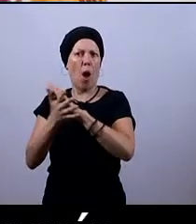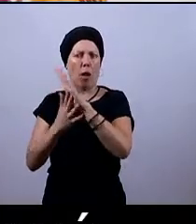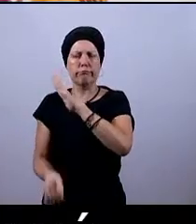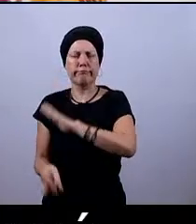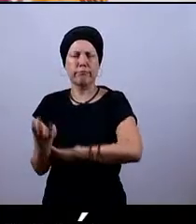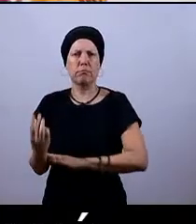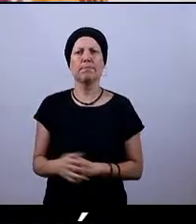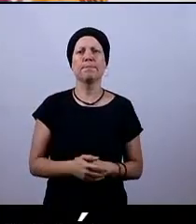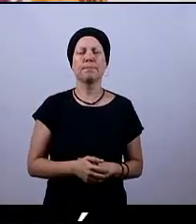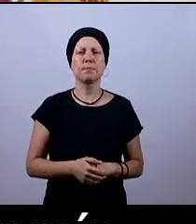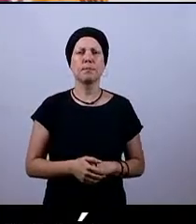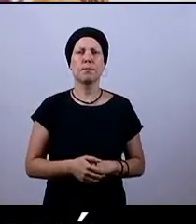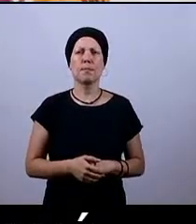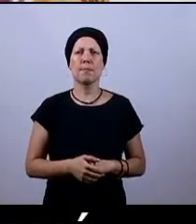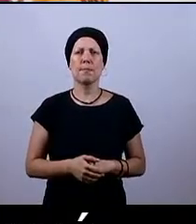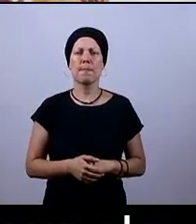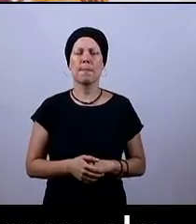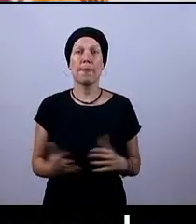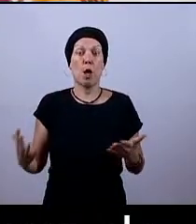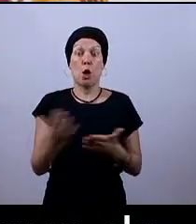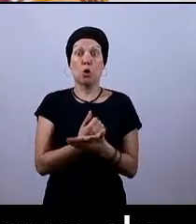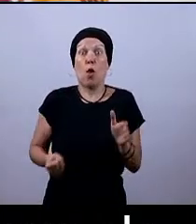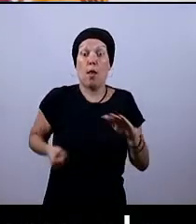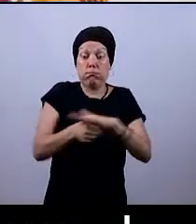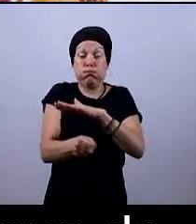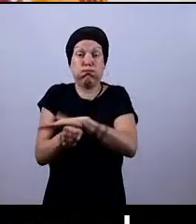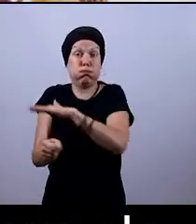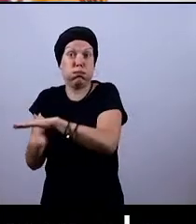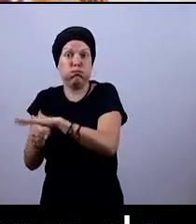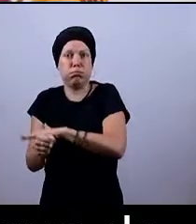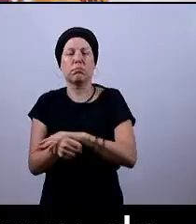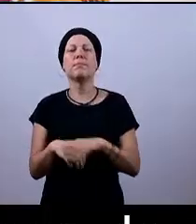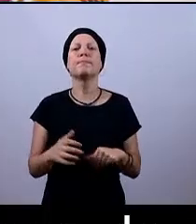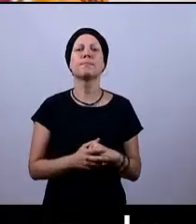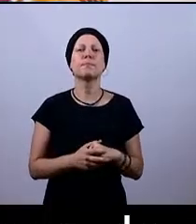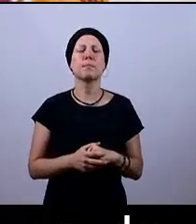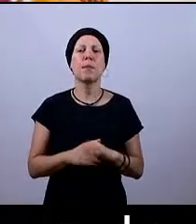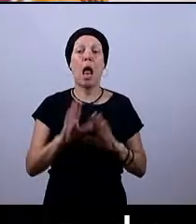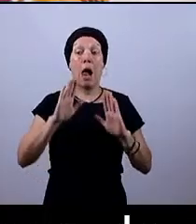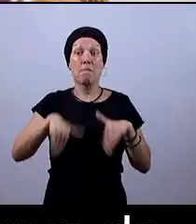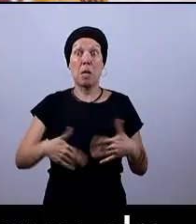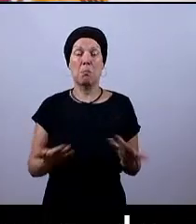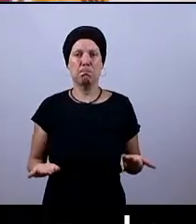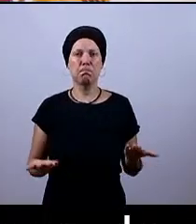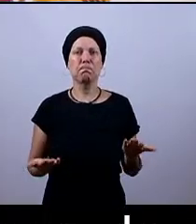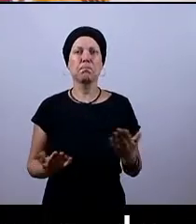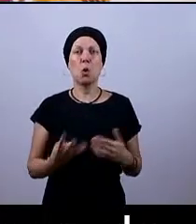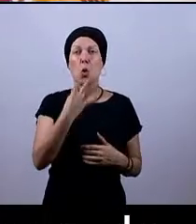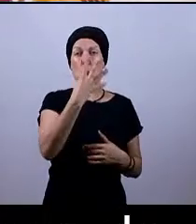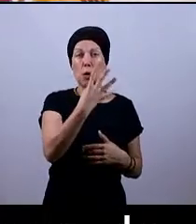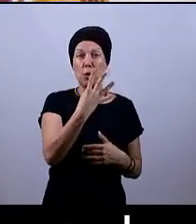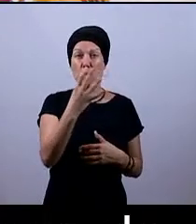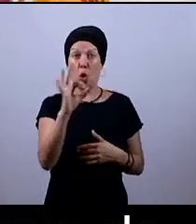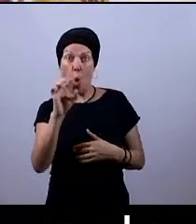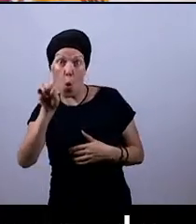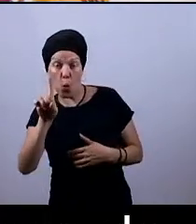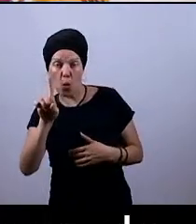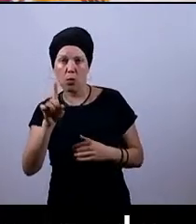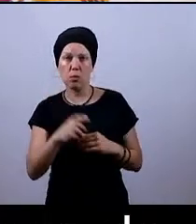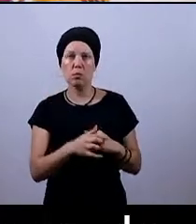signos. Con todas estas incorporaciones, la plantilla va a llegar a 401 en el caso de los